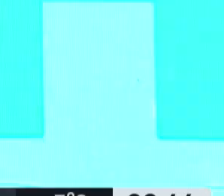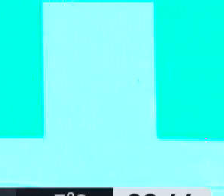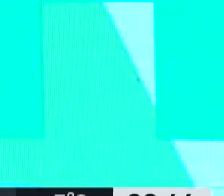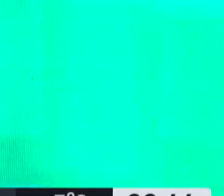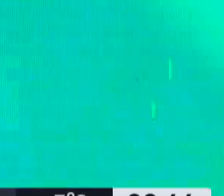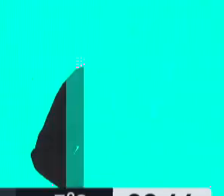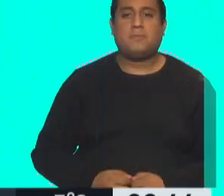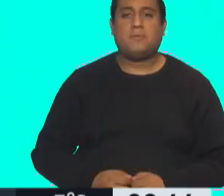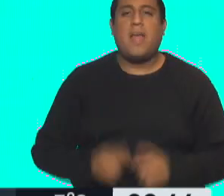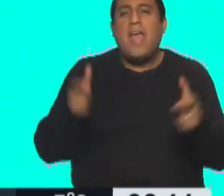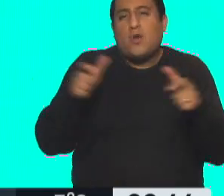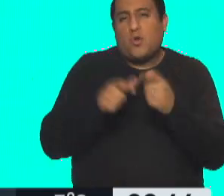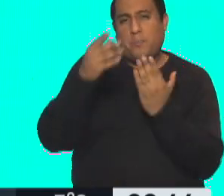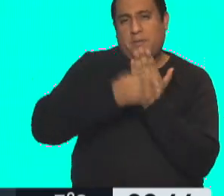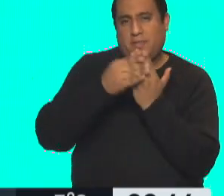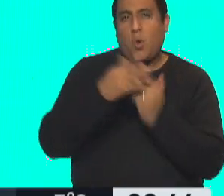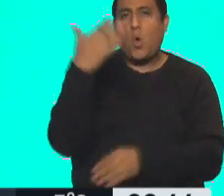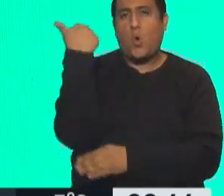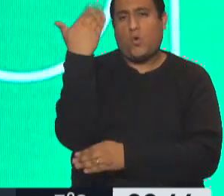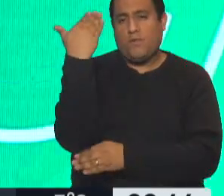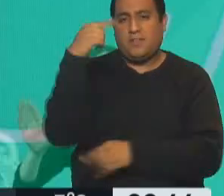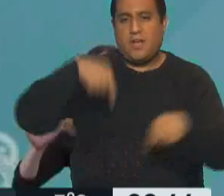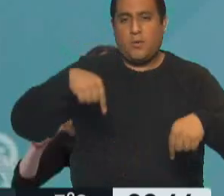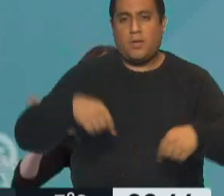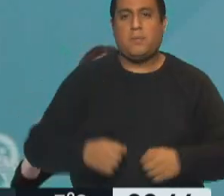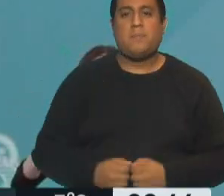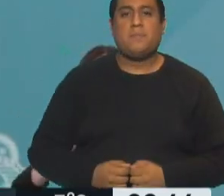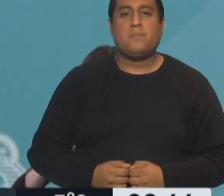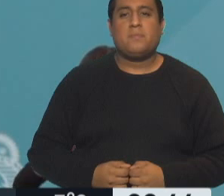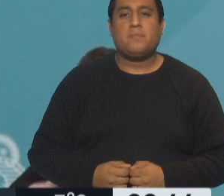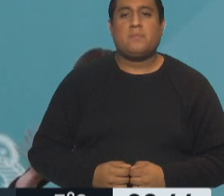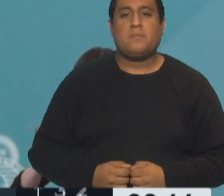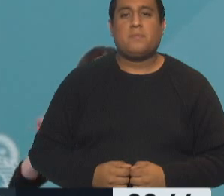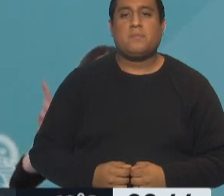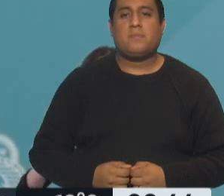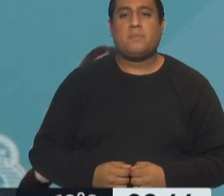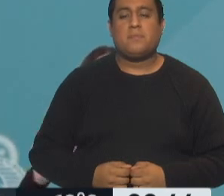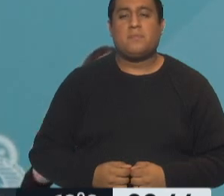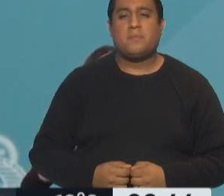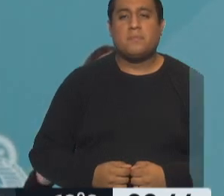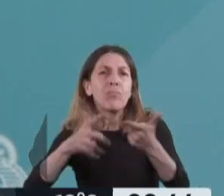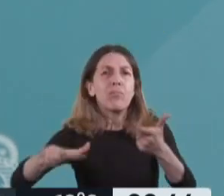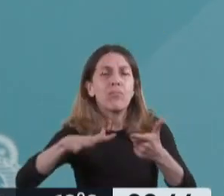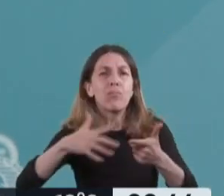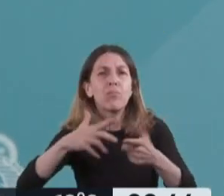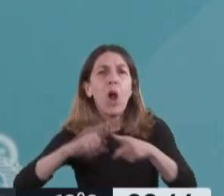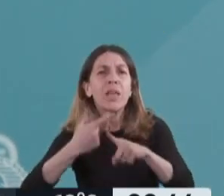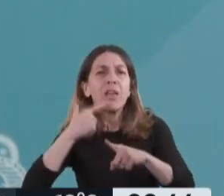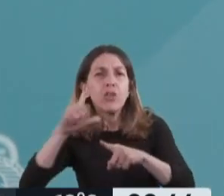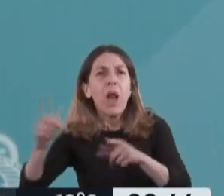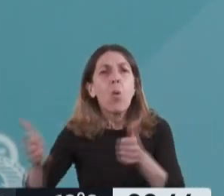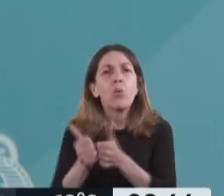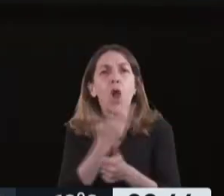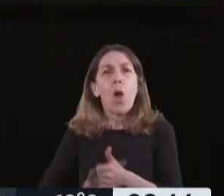acaba de concluir la reunión de gabinete conferencia de prensa ahora en términos de políticas sociales con el gobernador así que venimos